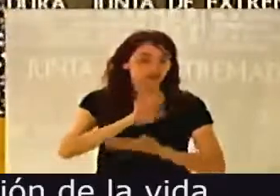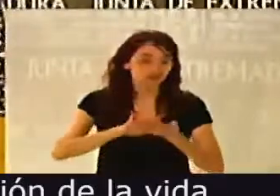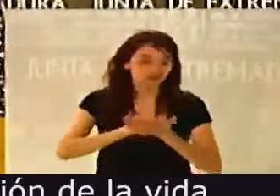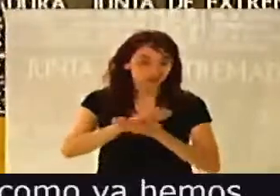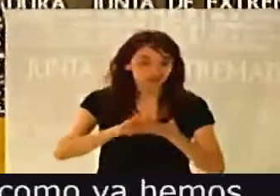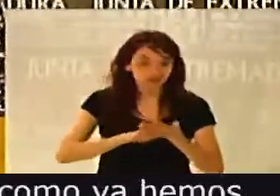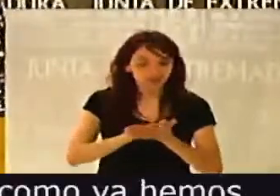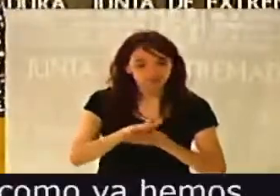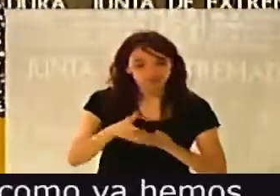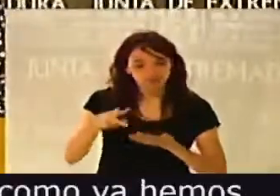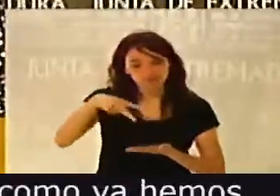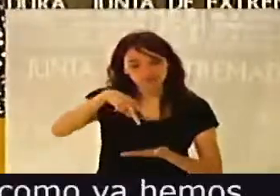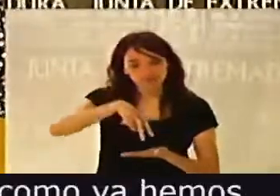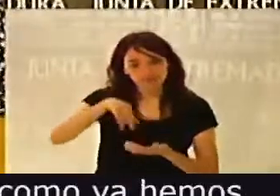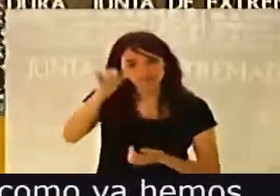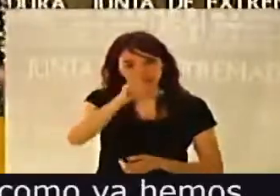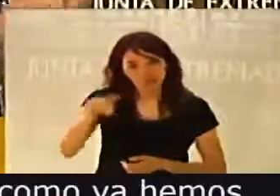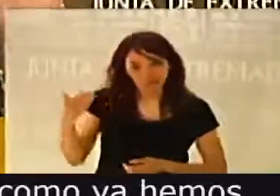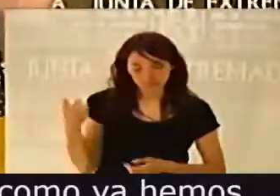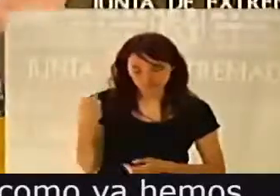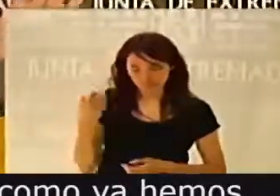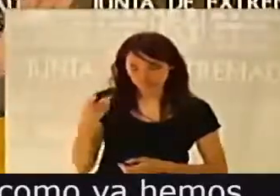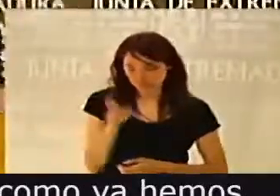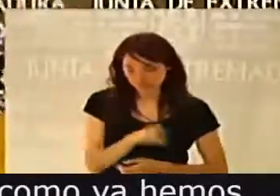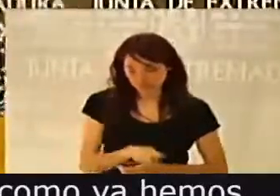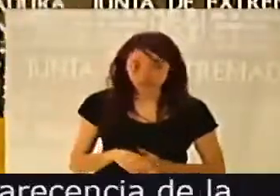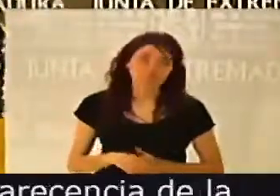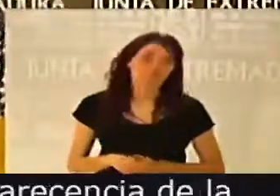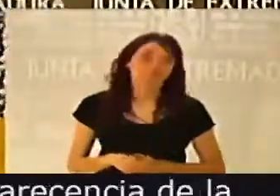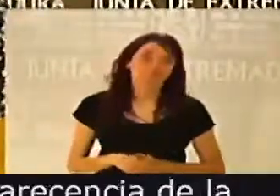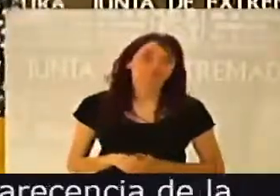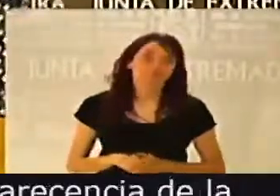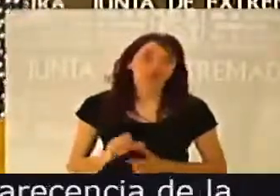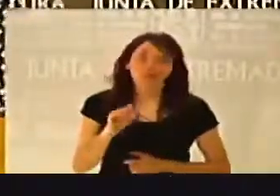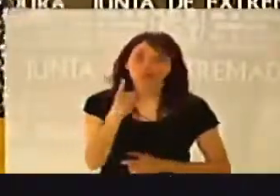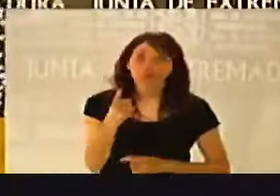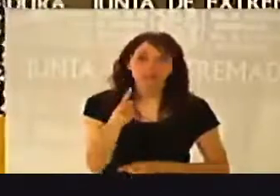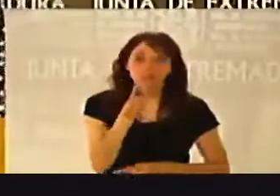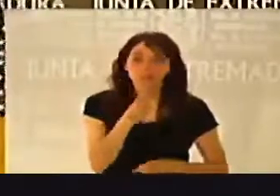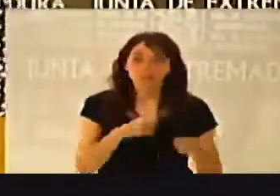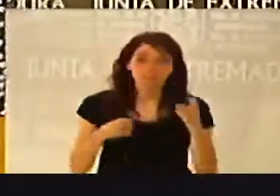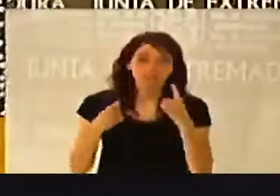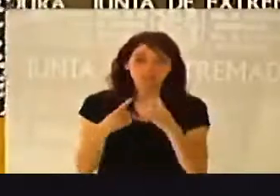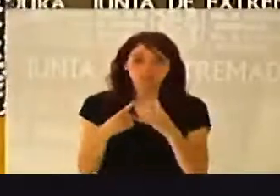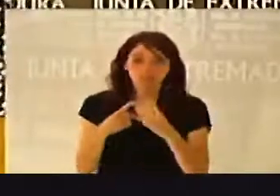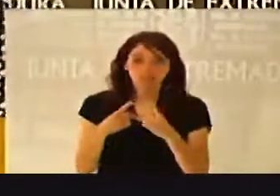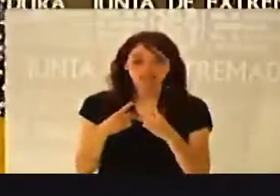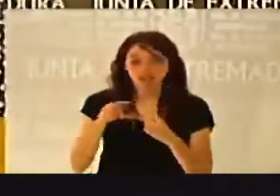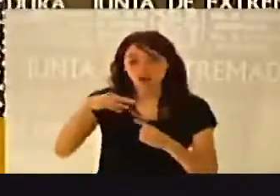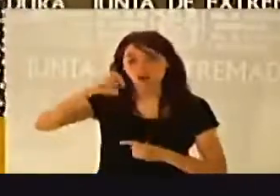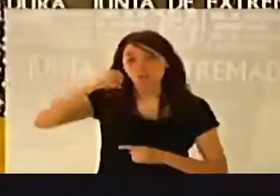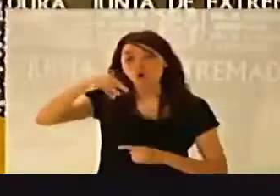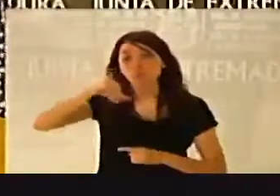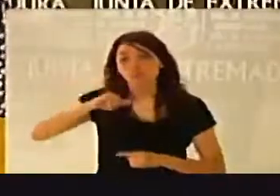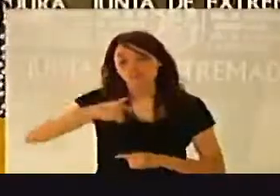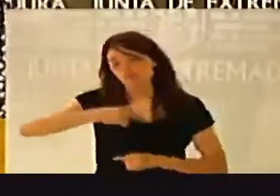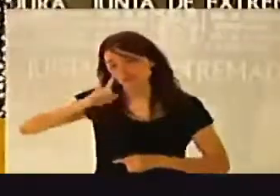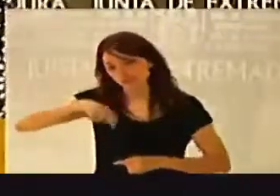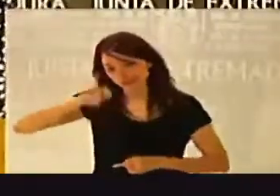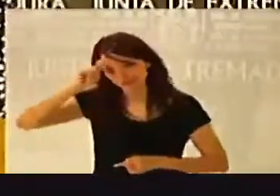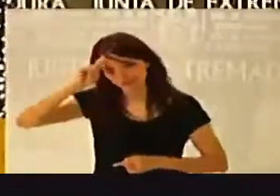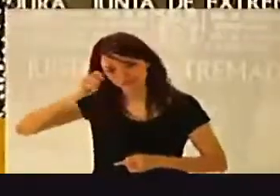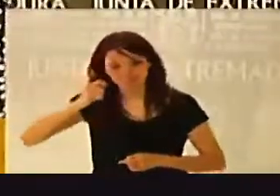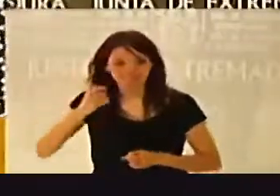la comparecencia de la semana pasada. La primera pregunta, Momi, que yo también me alegro mucho de saludarte, no